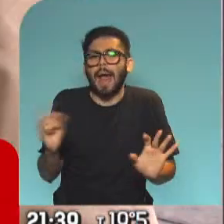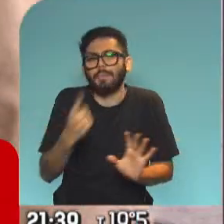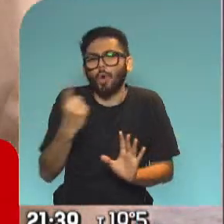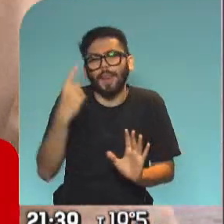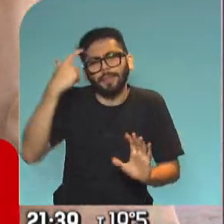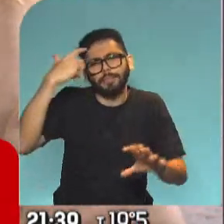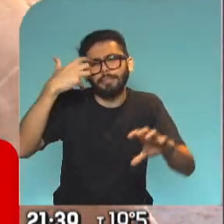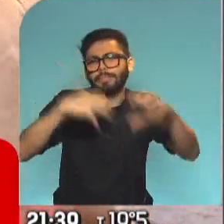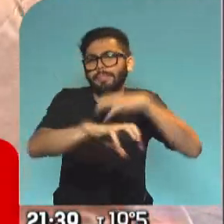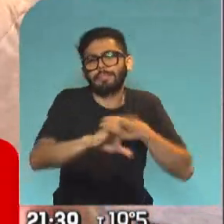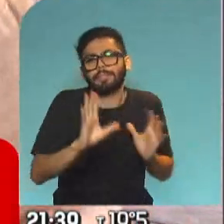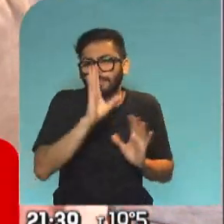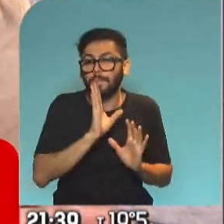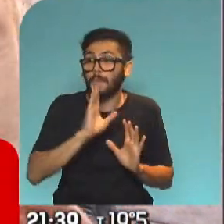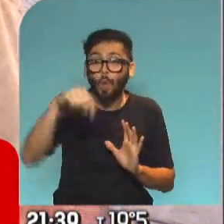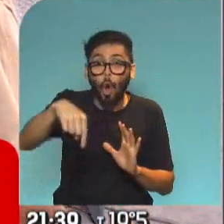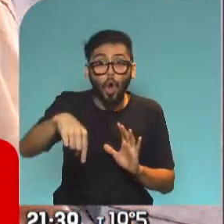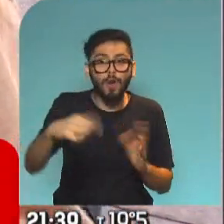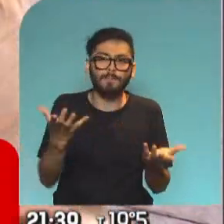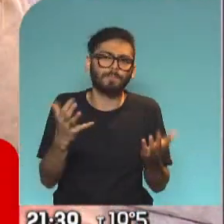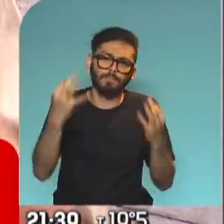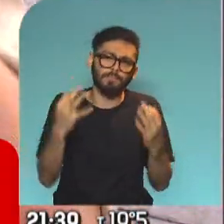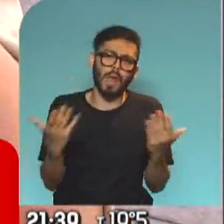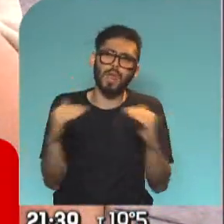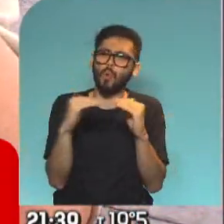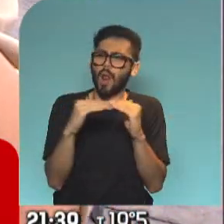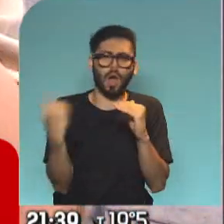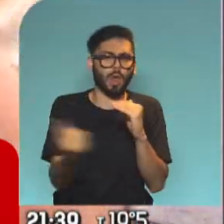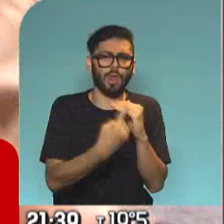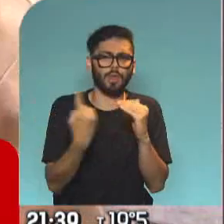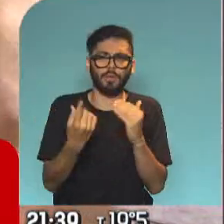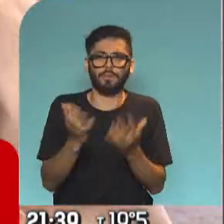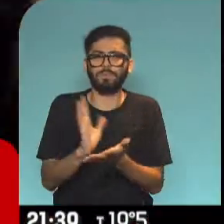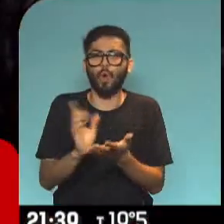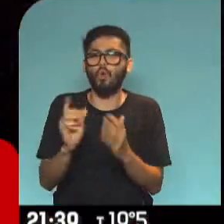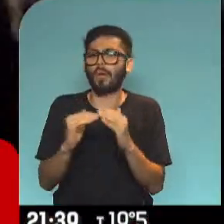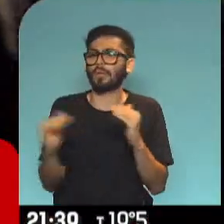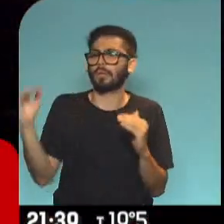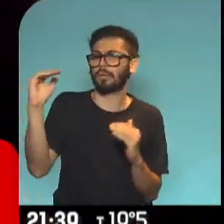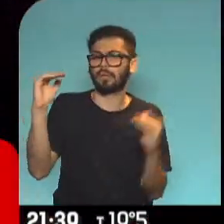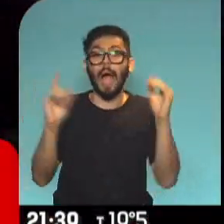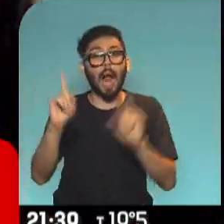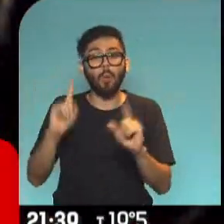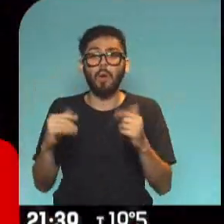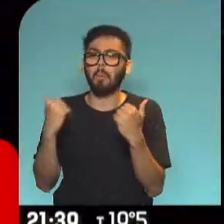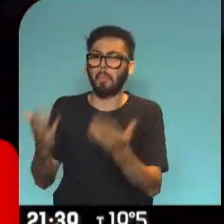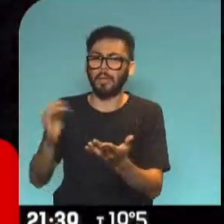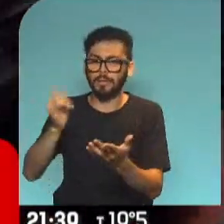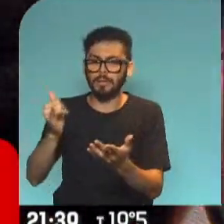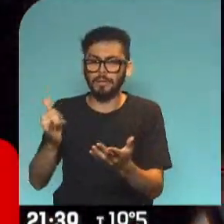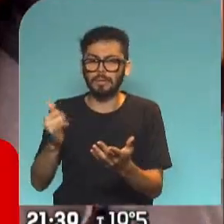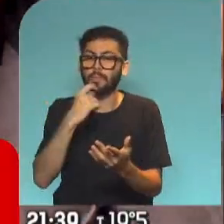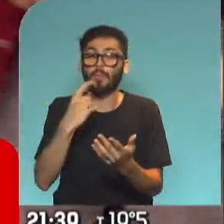y ya. Pero me parece que hoy estamos hablando de algo de la igualdad, de que no haya privilegios, como quizás lo hubo con algunos que trabajábamos